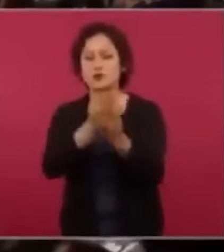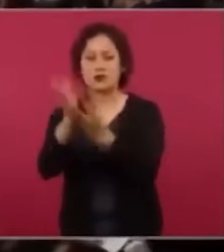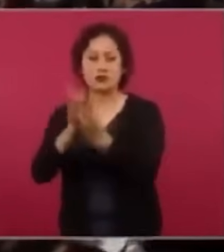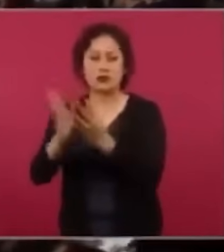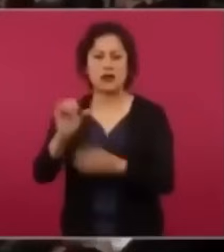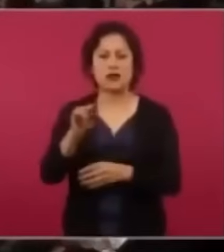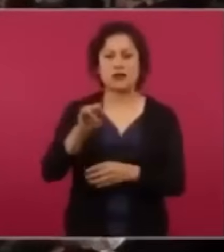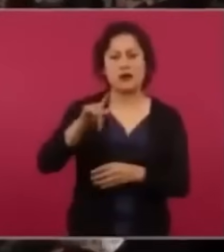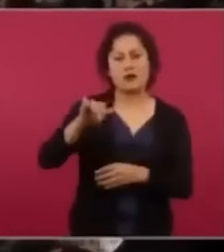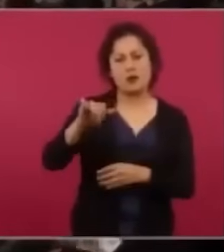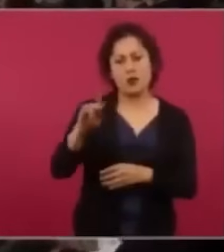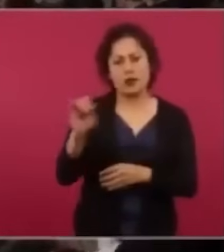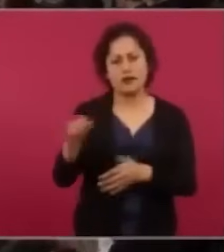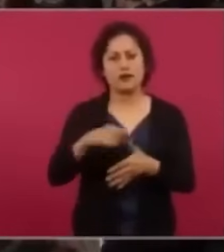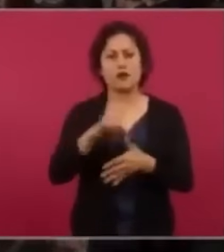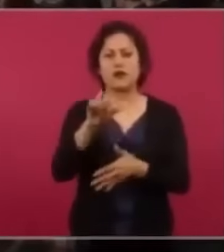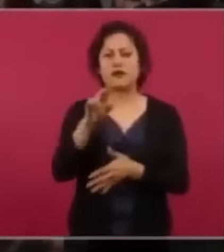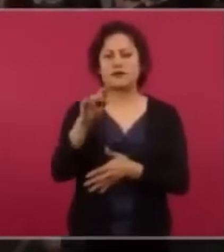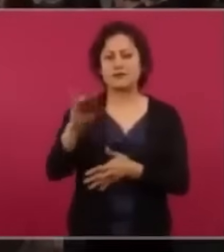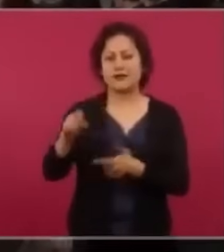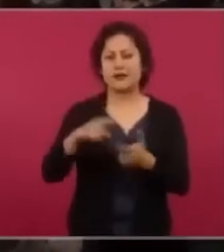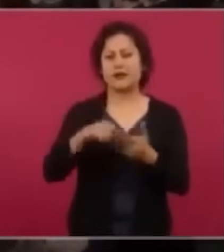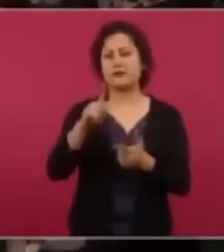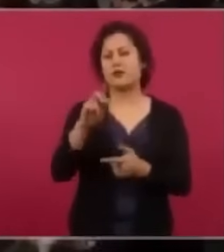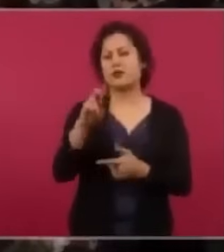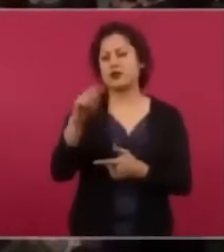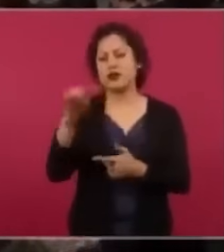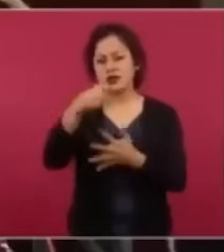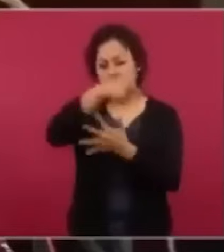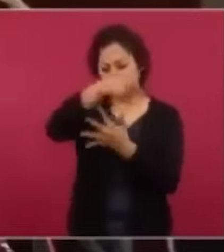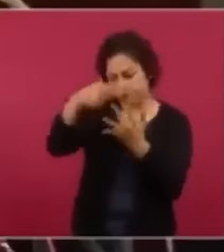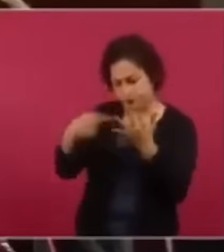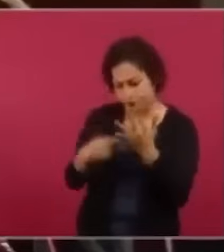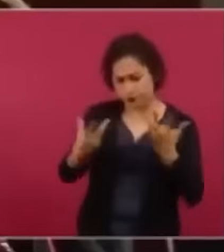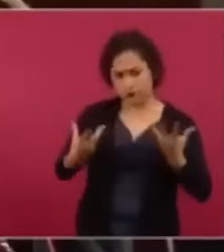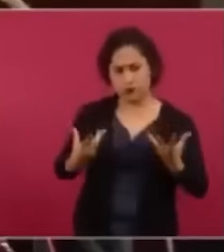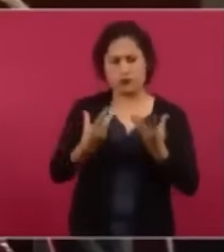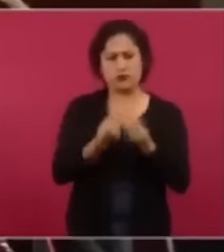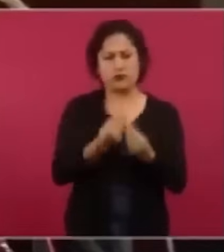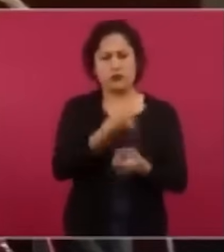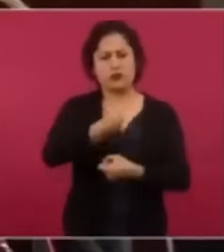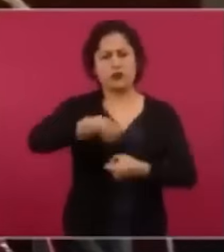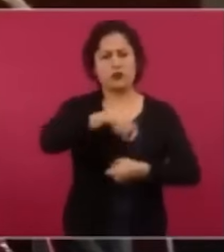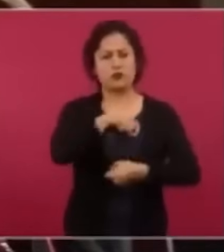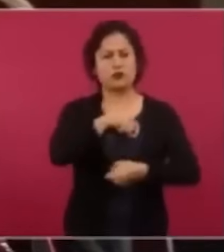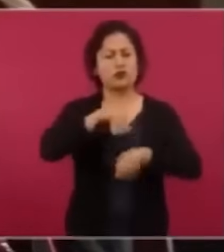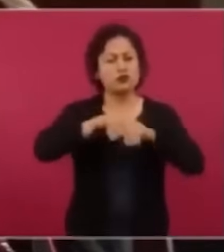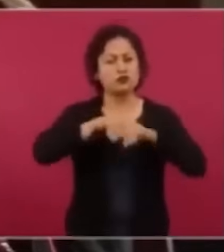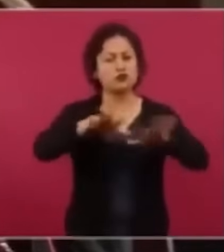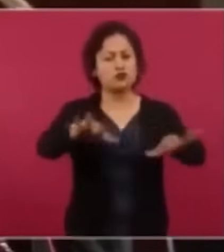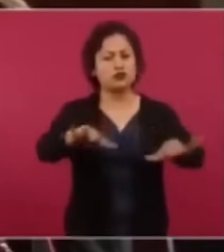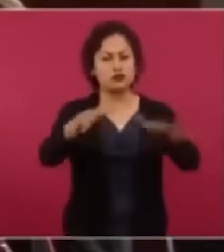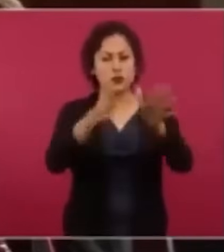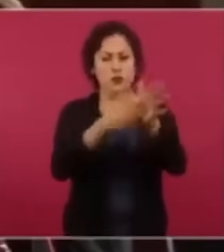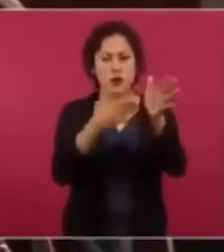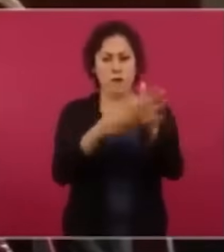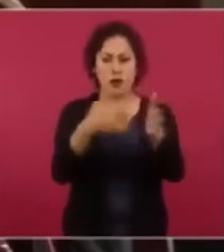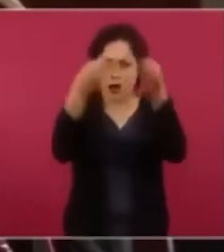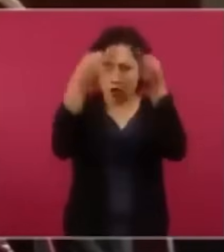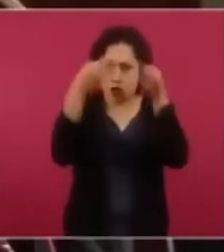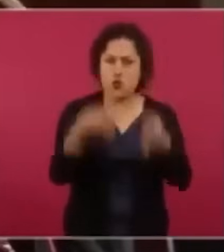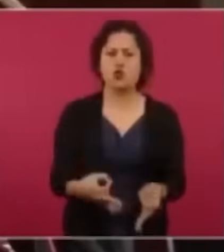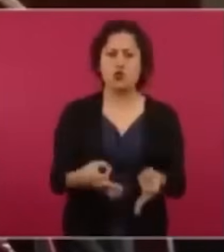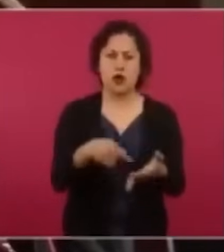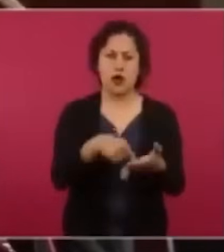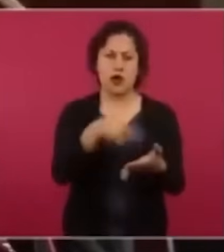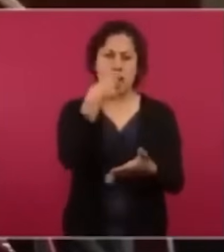Aristegui Noticias y la revista Proceso. Y publicamos documentos oficiales que confirman que la